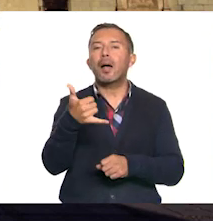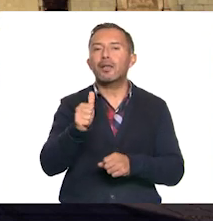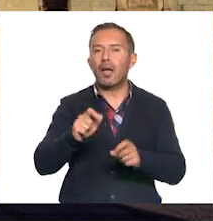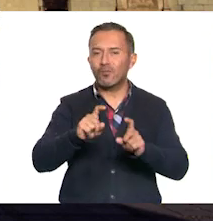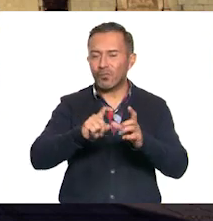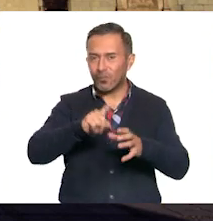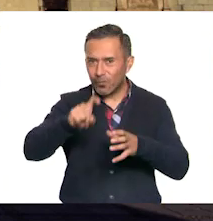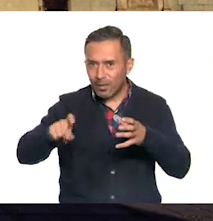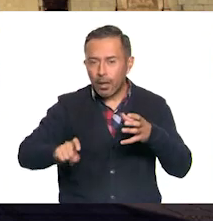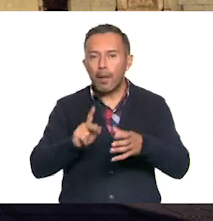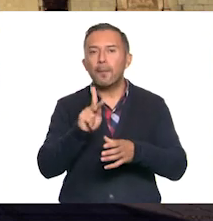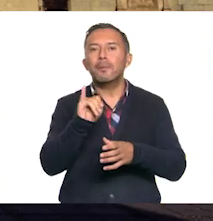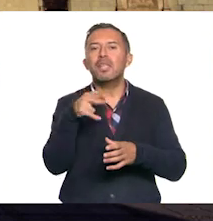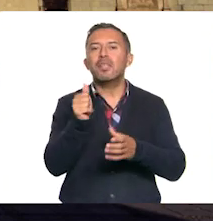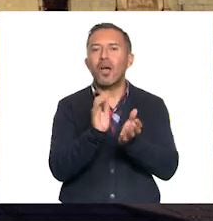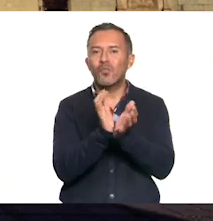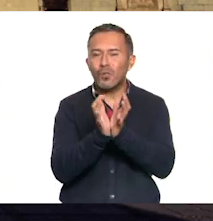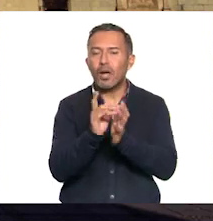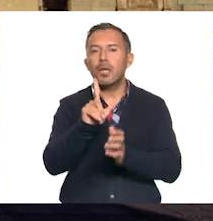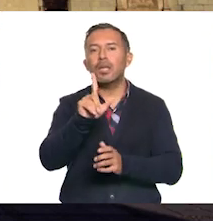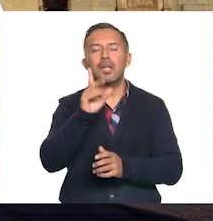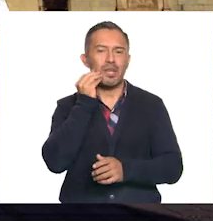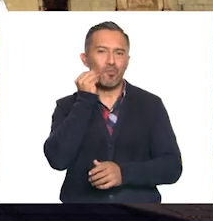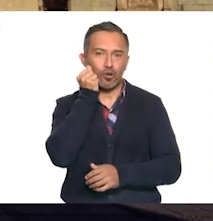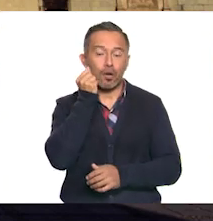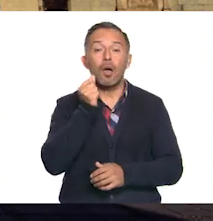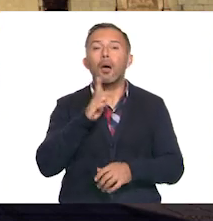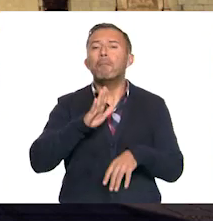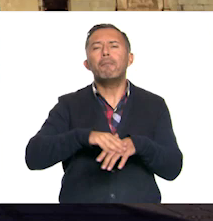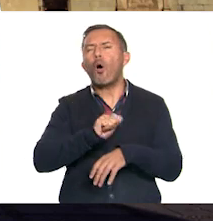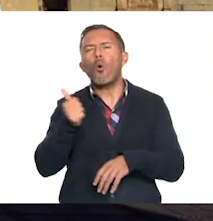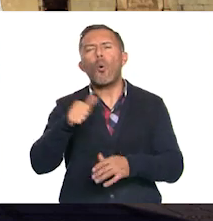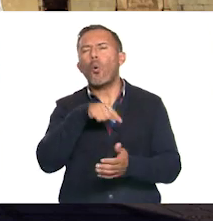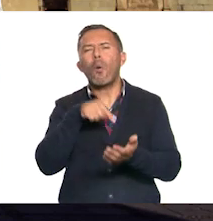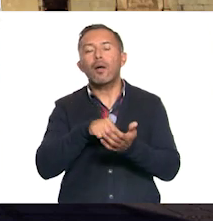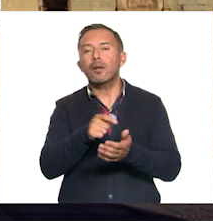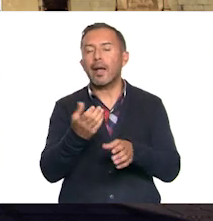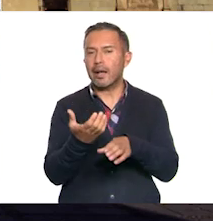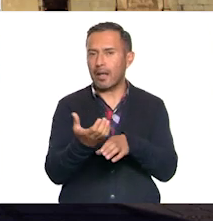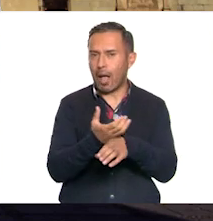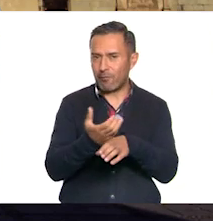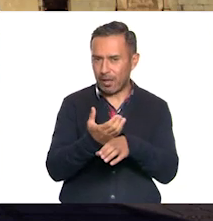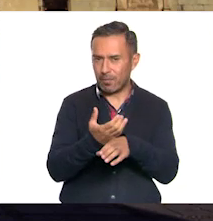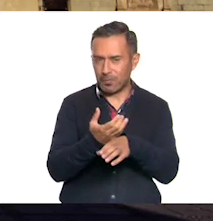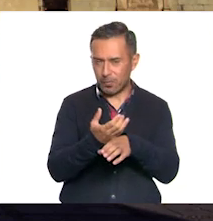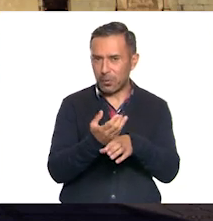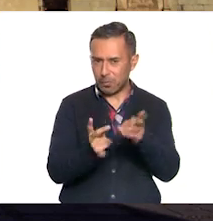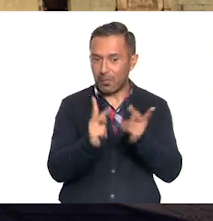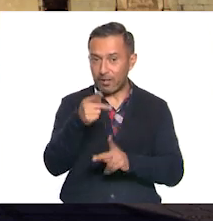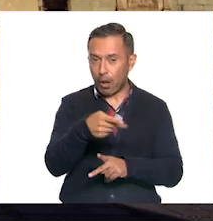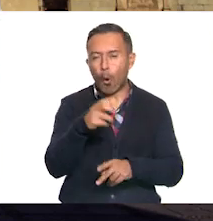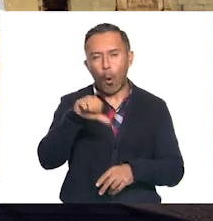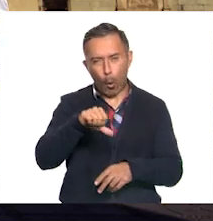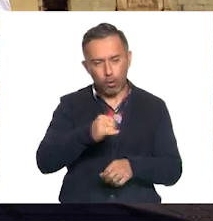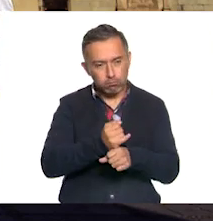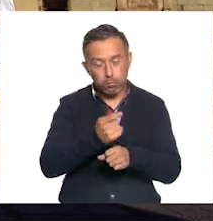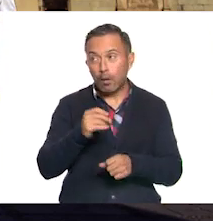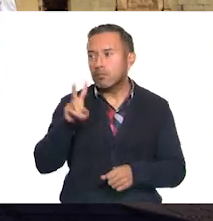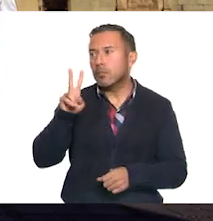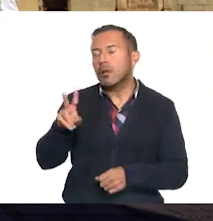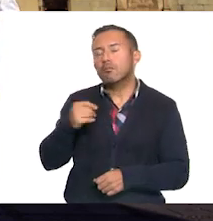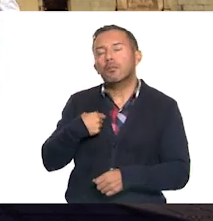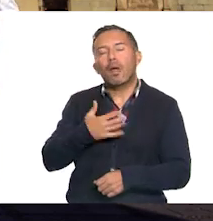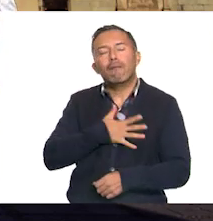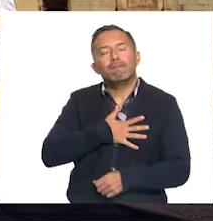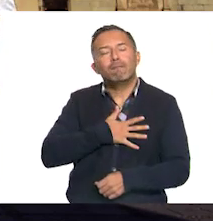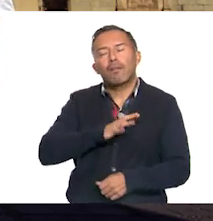limón. Otro producto de gran importancia en la entidad es el café que analizaremos hoy. Eso sí me interesa porque a mí me gusta muchísimo